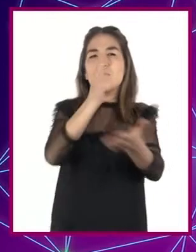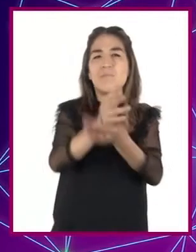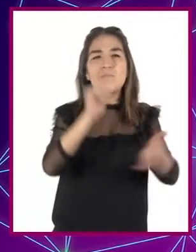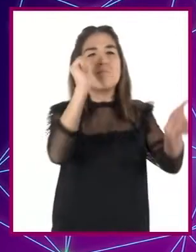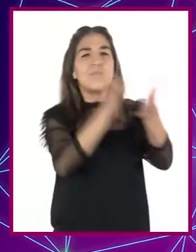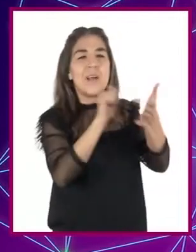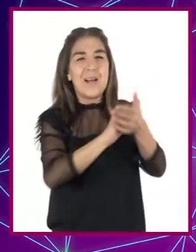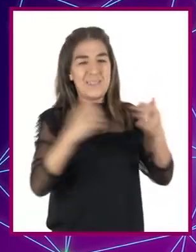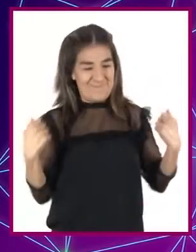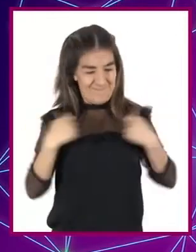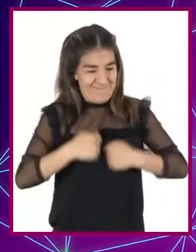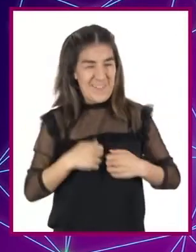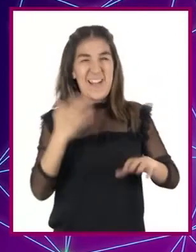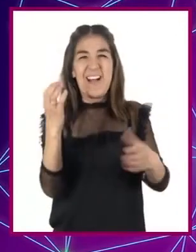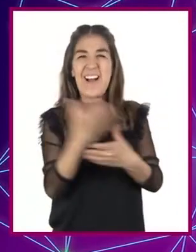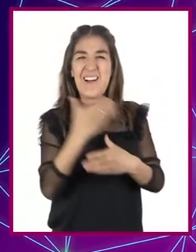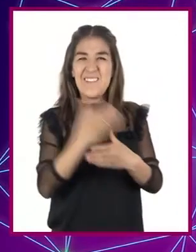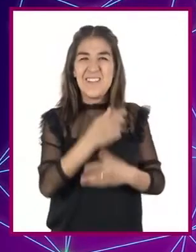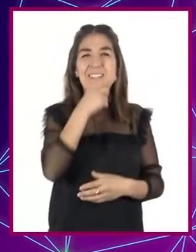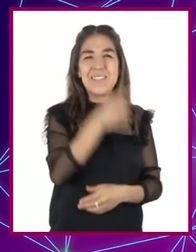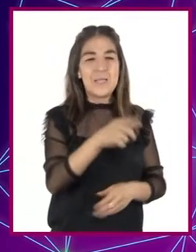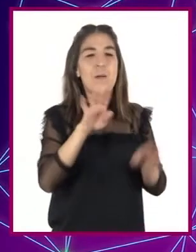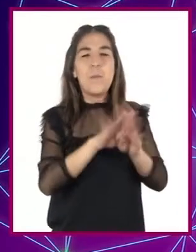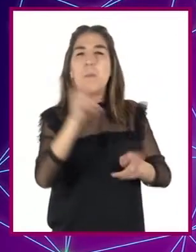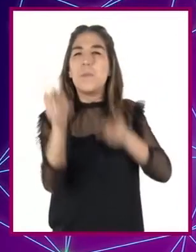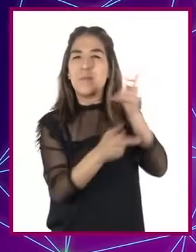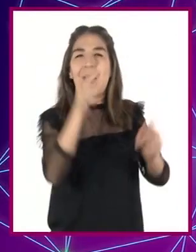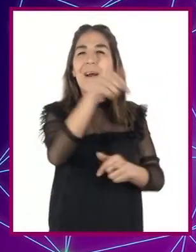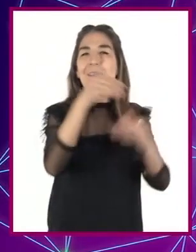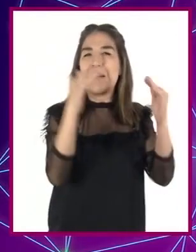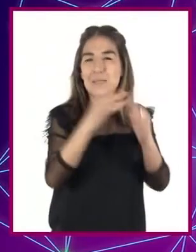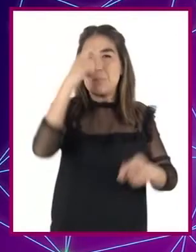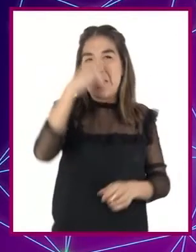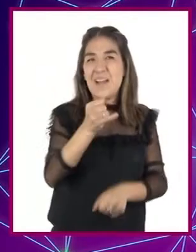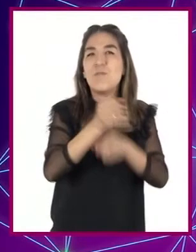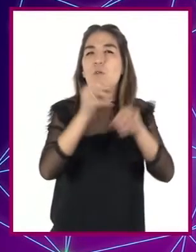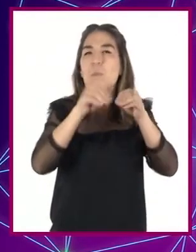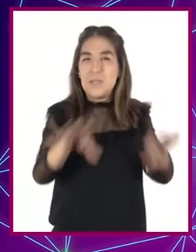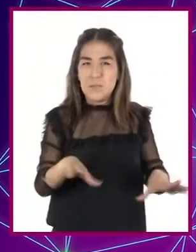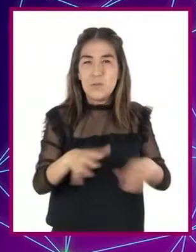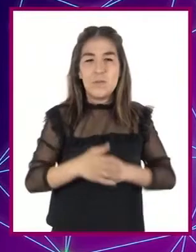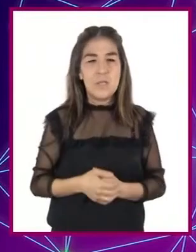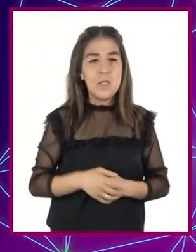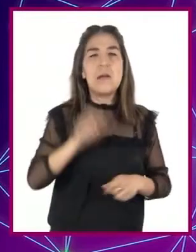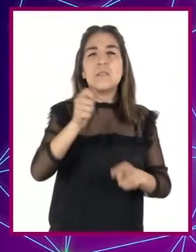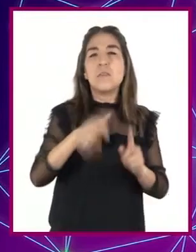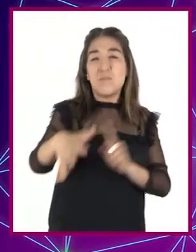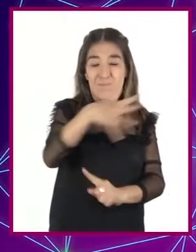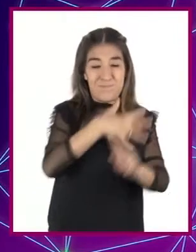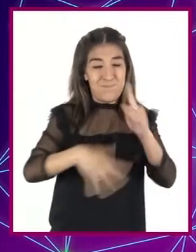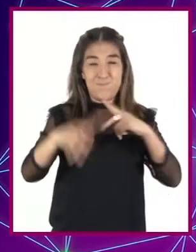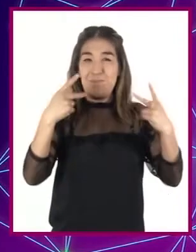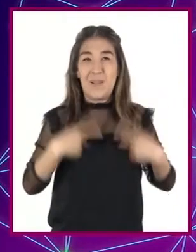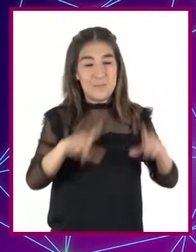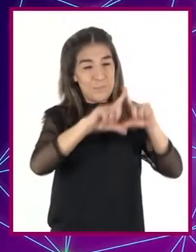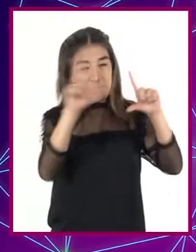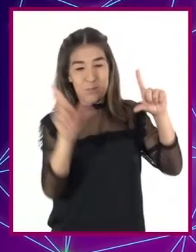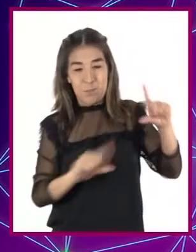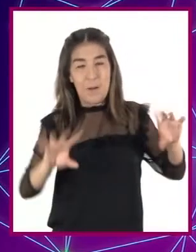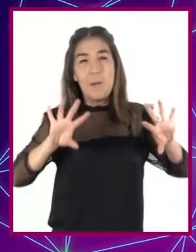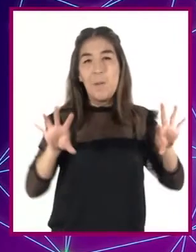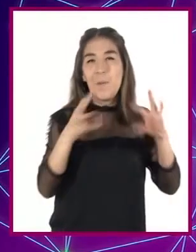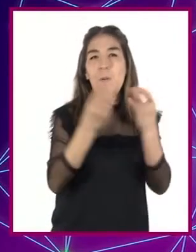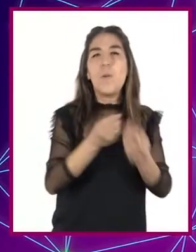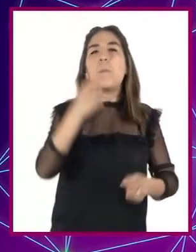Ellos visitaron cada una de las viviendas para obtener información, contar a la población que vive en México e indagar sobre